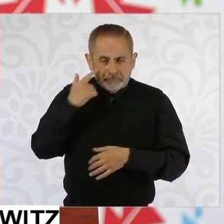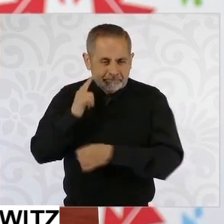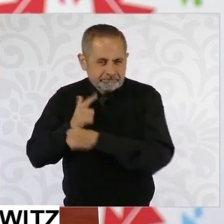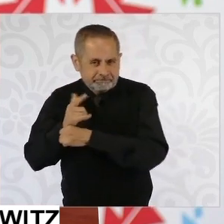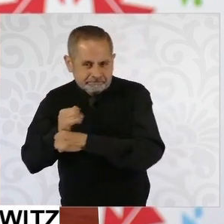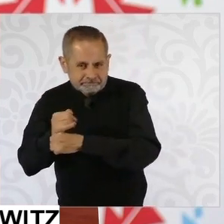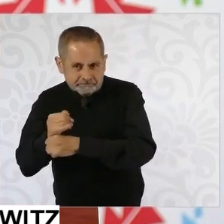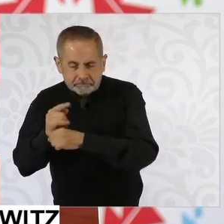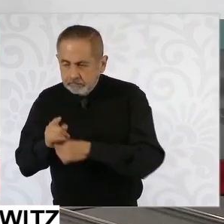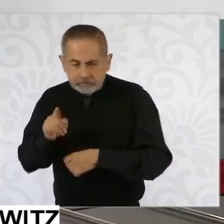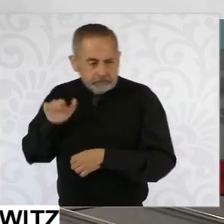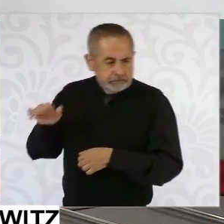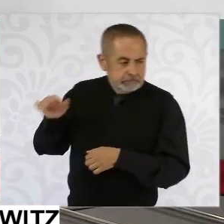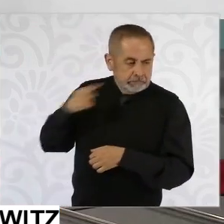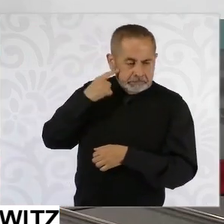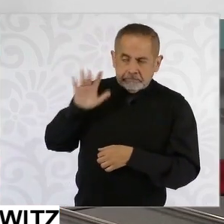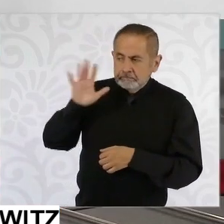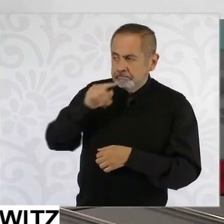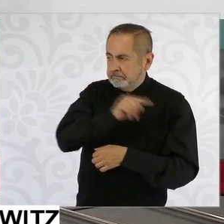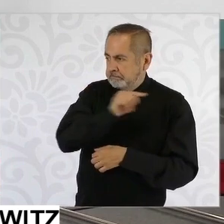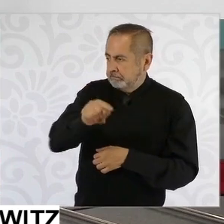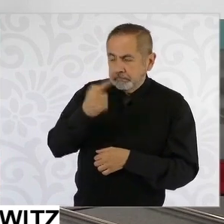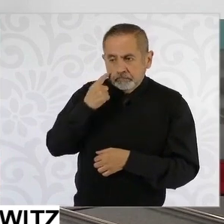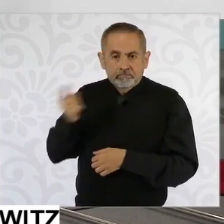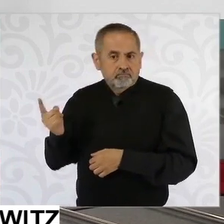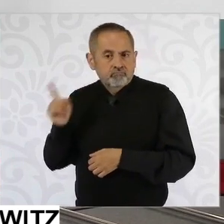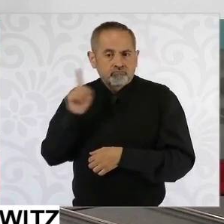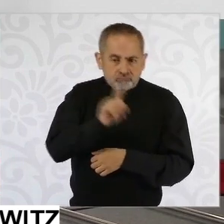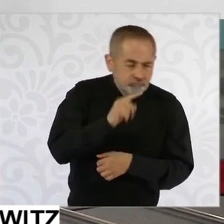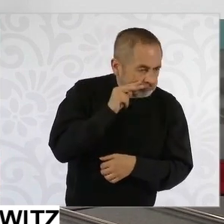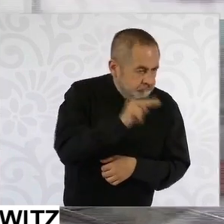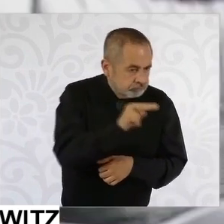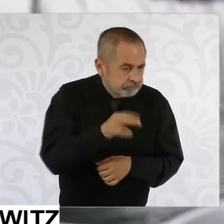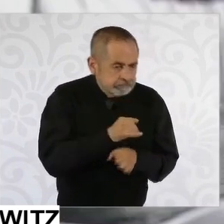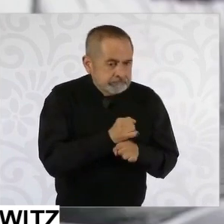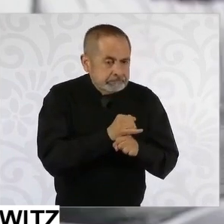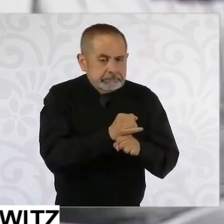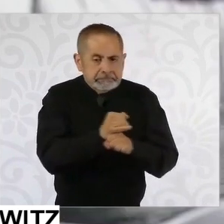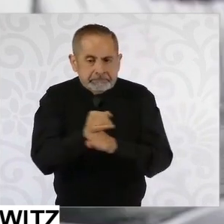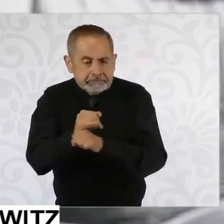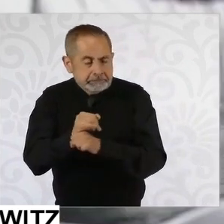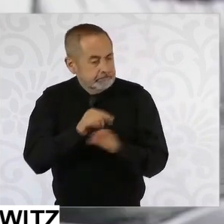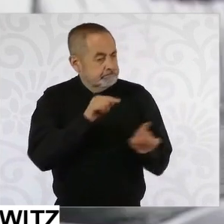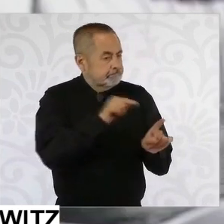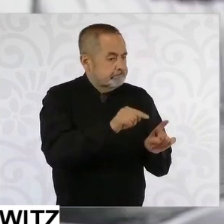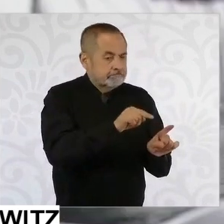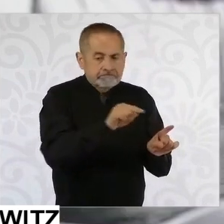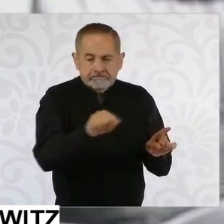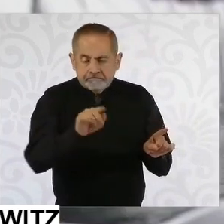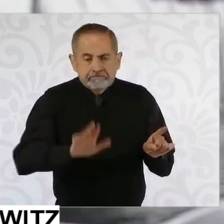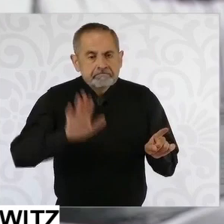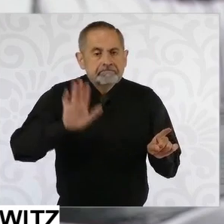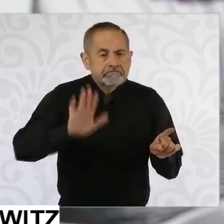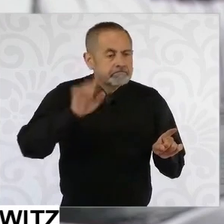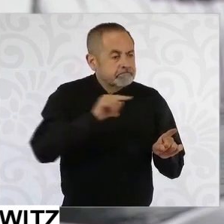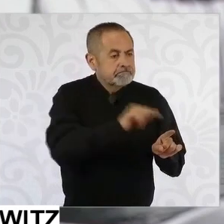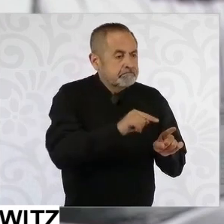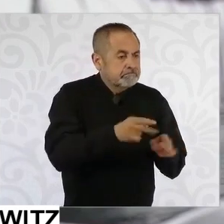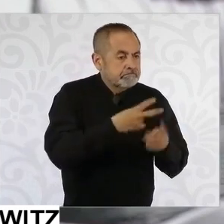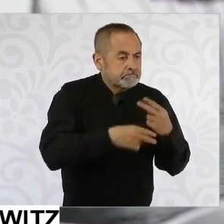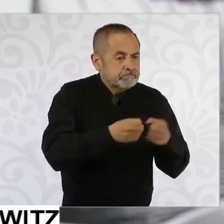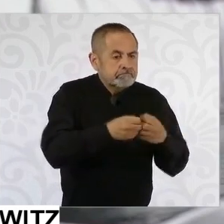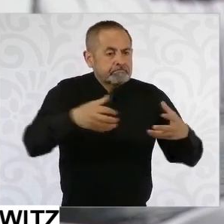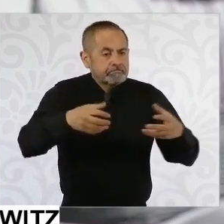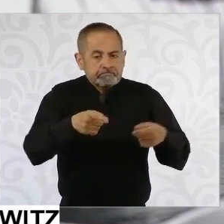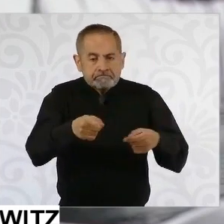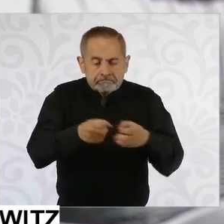de noviembre y nos dimos entonces a la tarea de investigar la posibilidad de que este fuera un brote